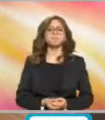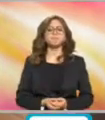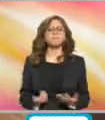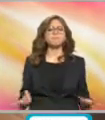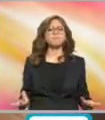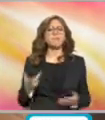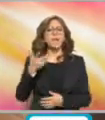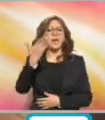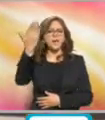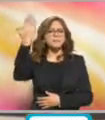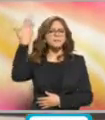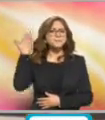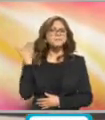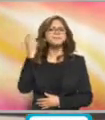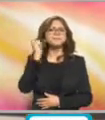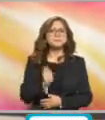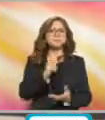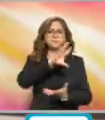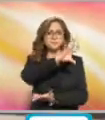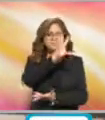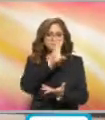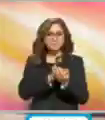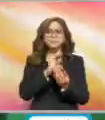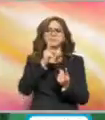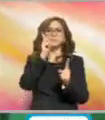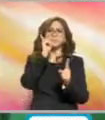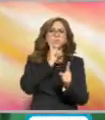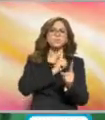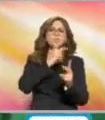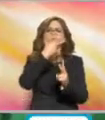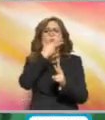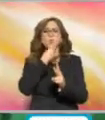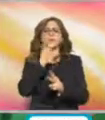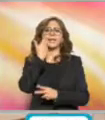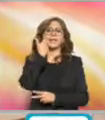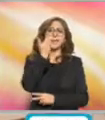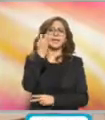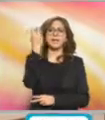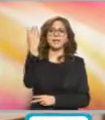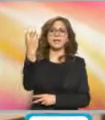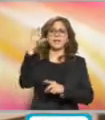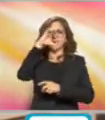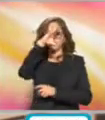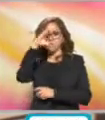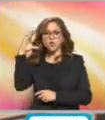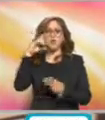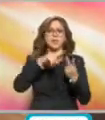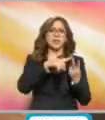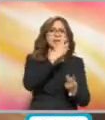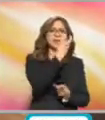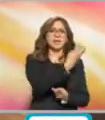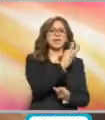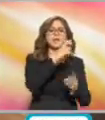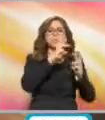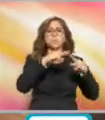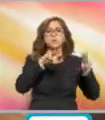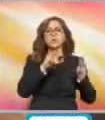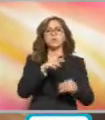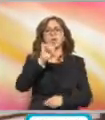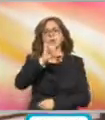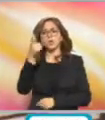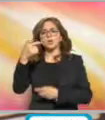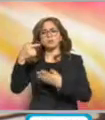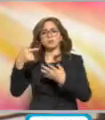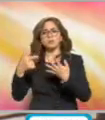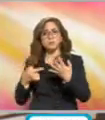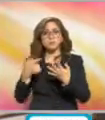pues, que eran los novios los que ellas iban, bueno, queremos a este fotógrafo, queremos esta música, queremos hacer esto. Ahora existen personas que